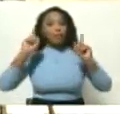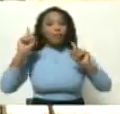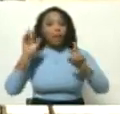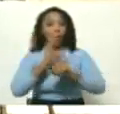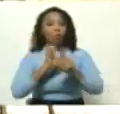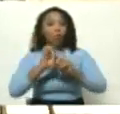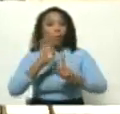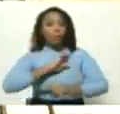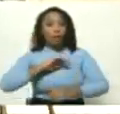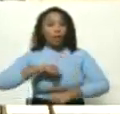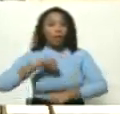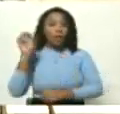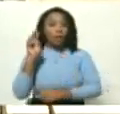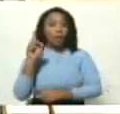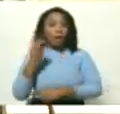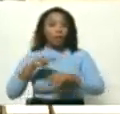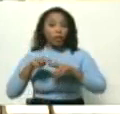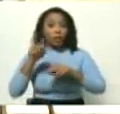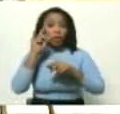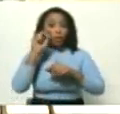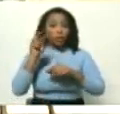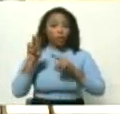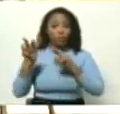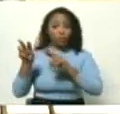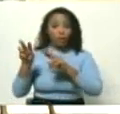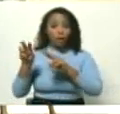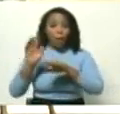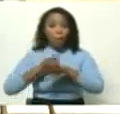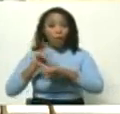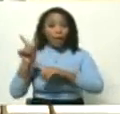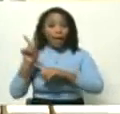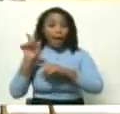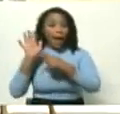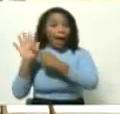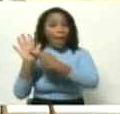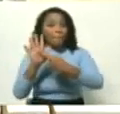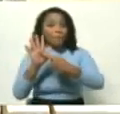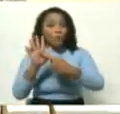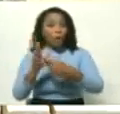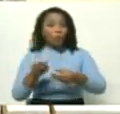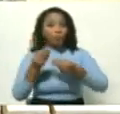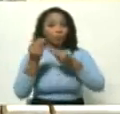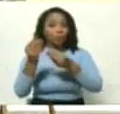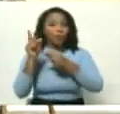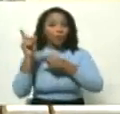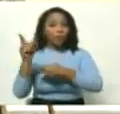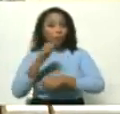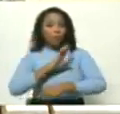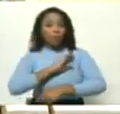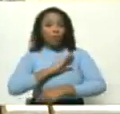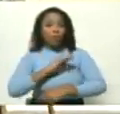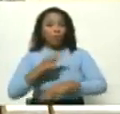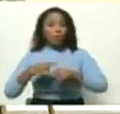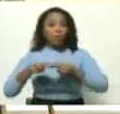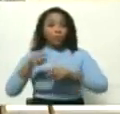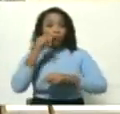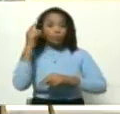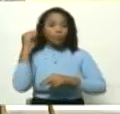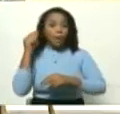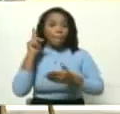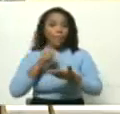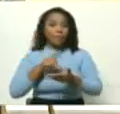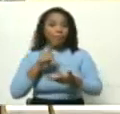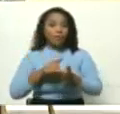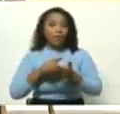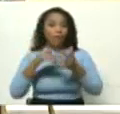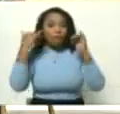folclórica, para que nuestros niños los vean, porque es el ejemplo que han dado ellos, y ahora nuestros niños y nuestras niñas pues participan